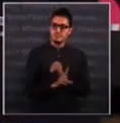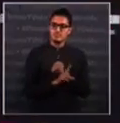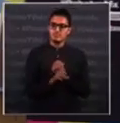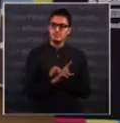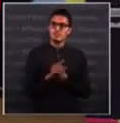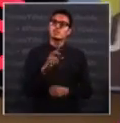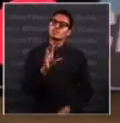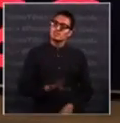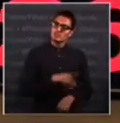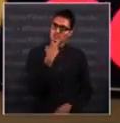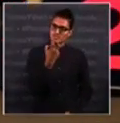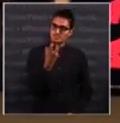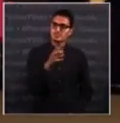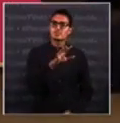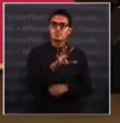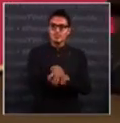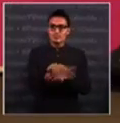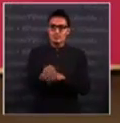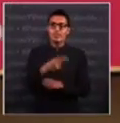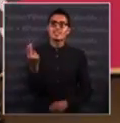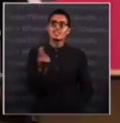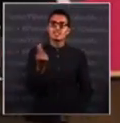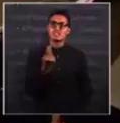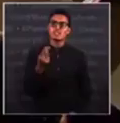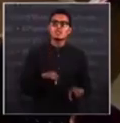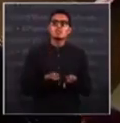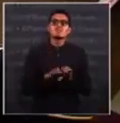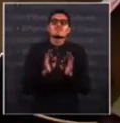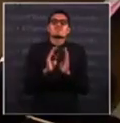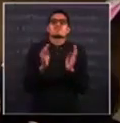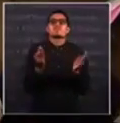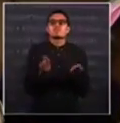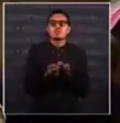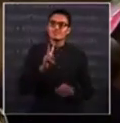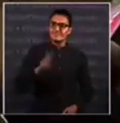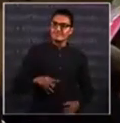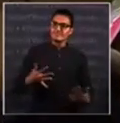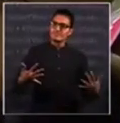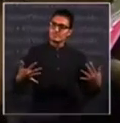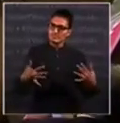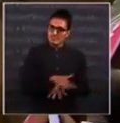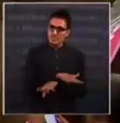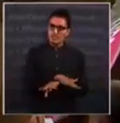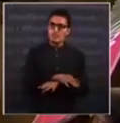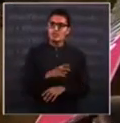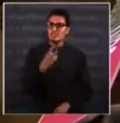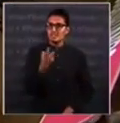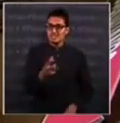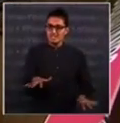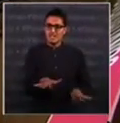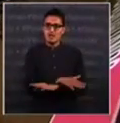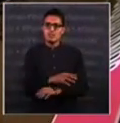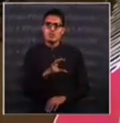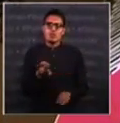Por eso se busca y se necesita una opción real de cambio, un cambio cuya esperanza